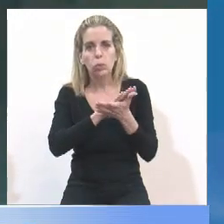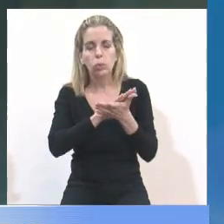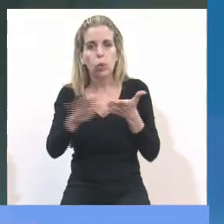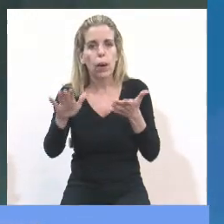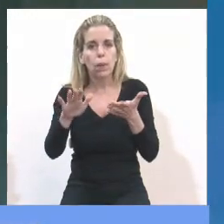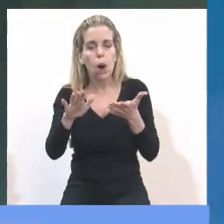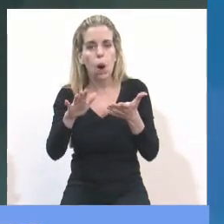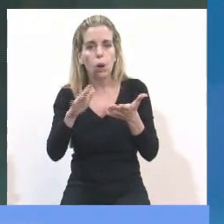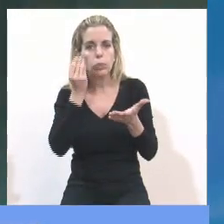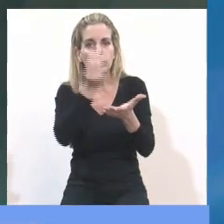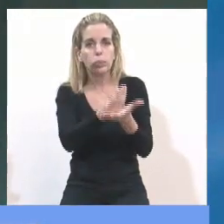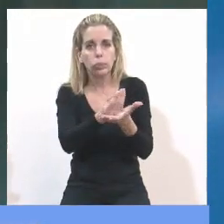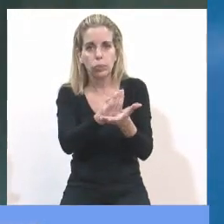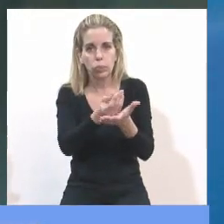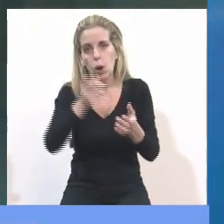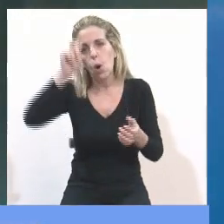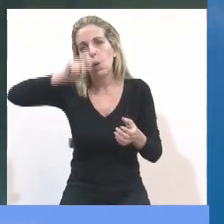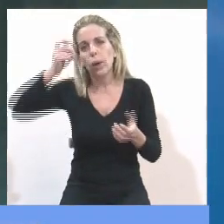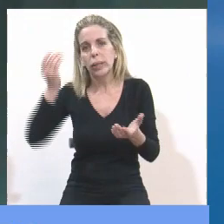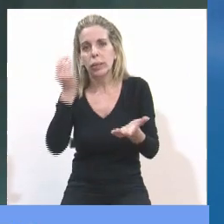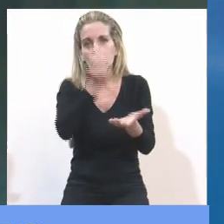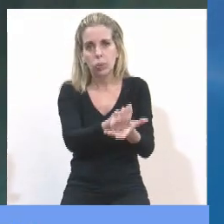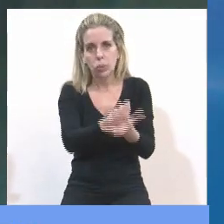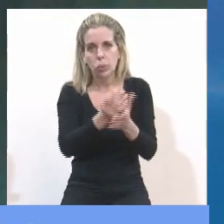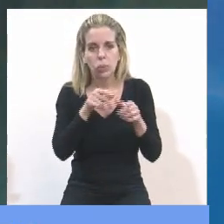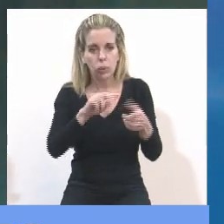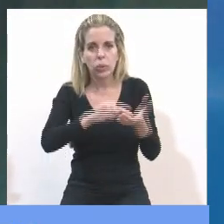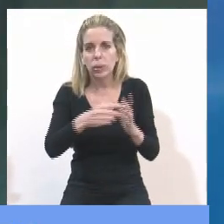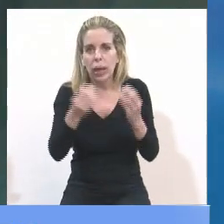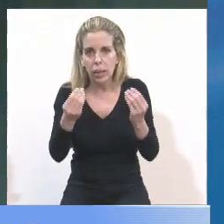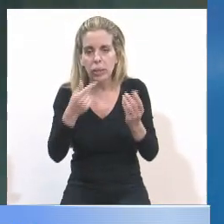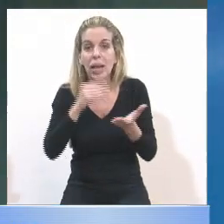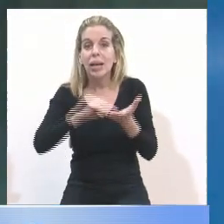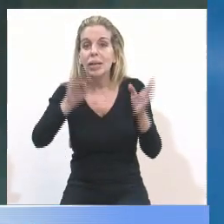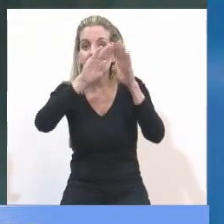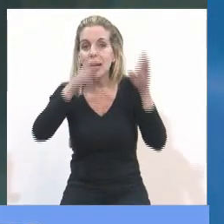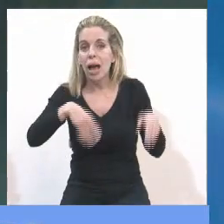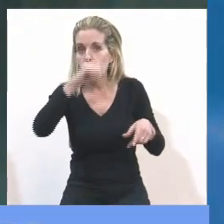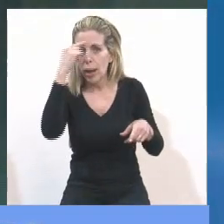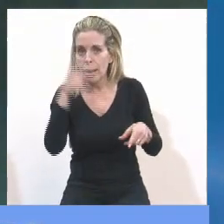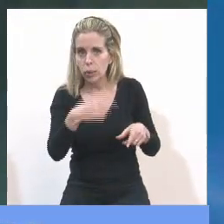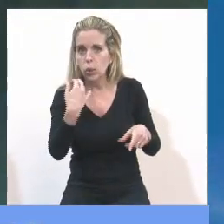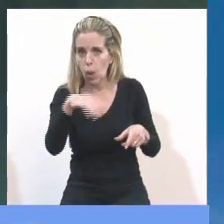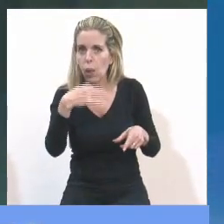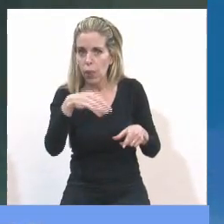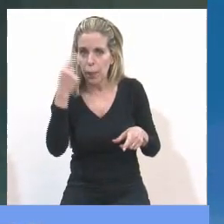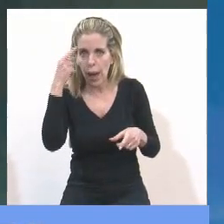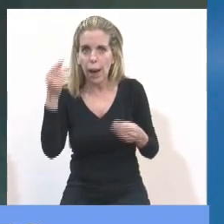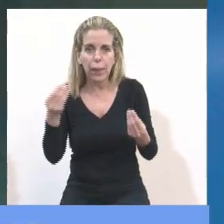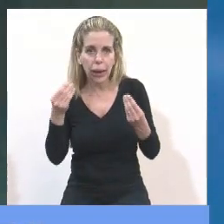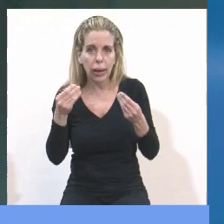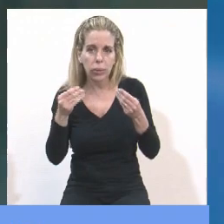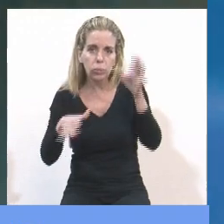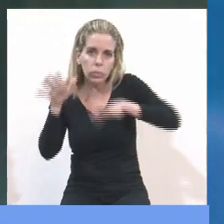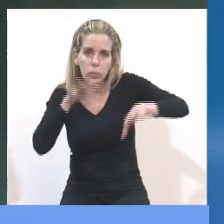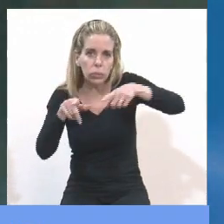un nuevo nombramiento. Esto es, y esto quiere decir que el Senado de la Nación tiene que intervenir